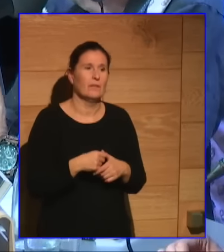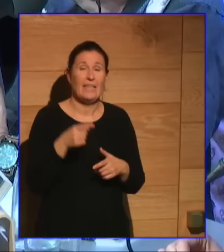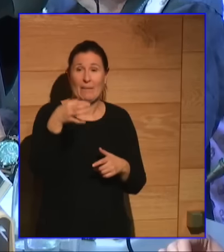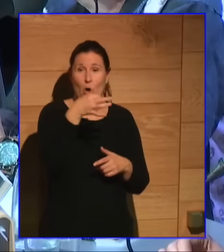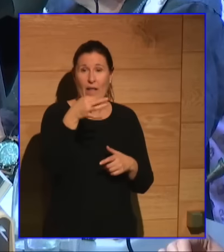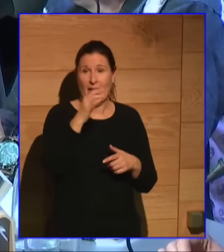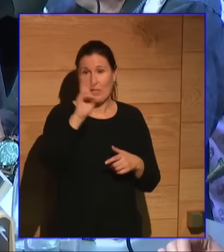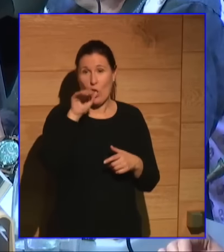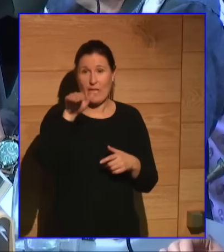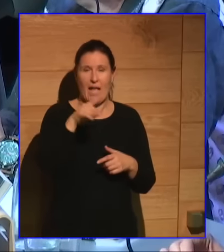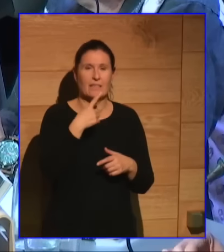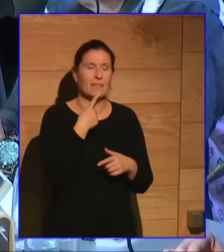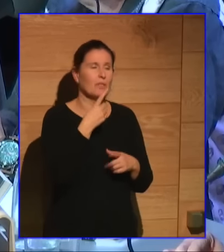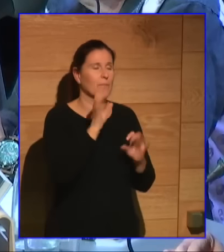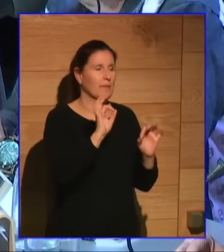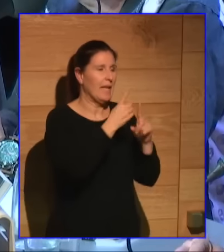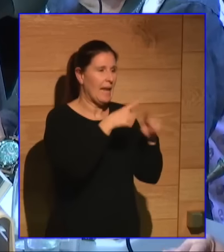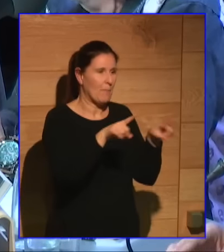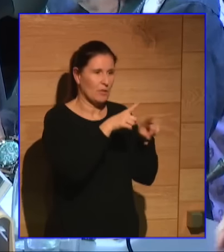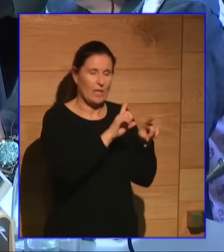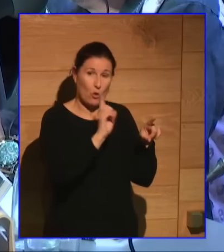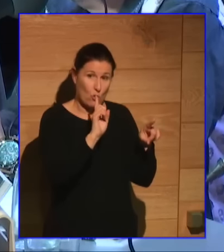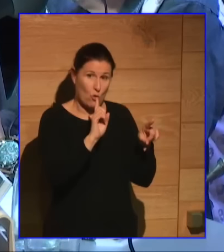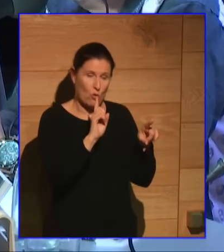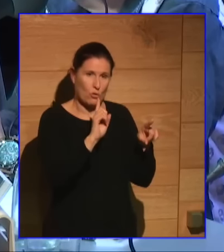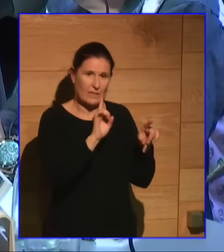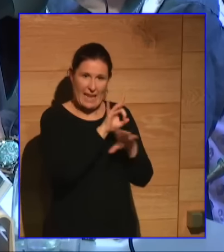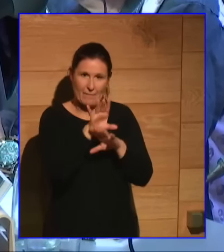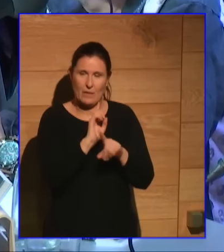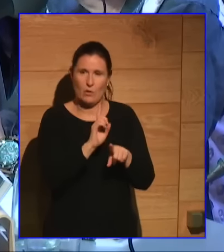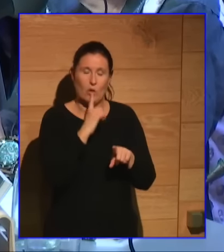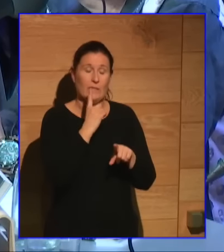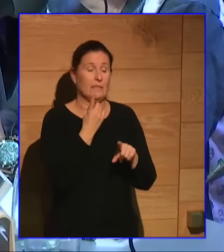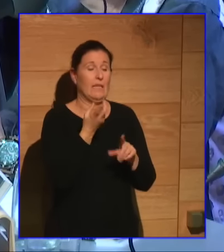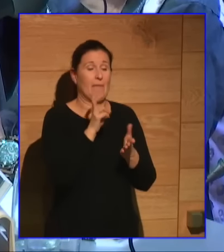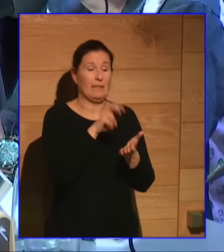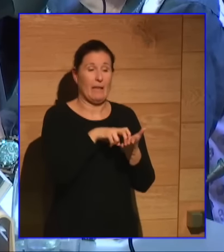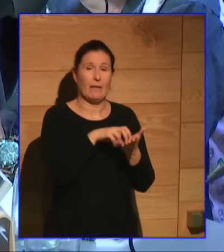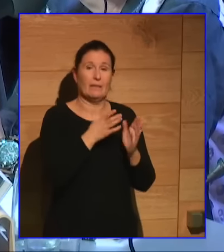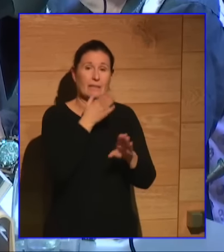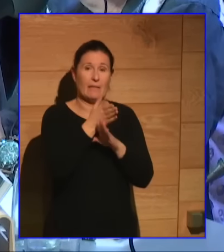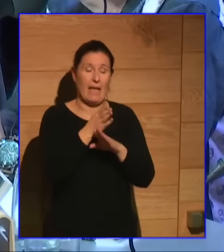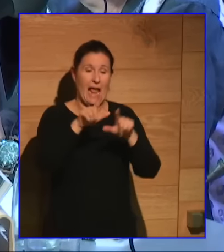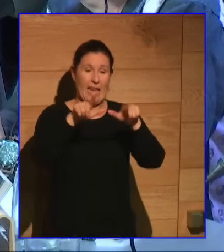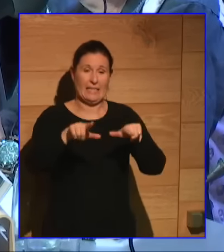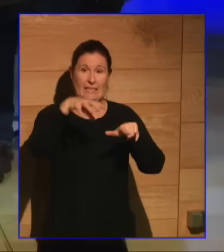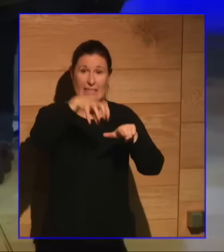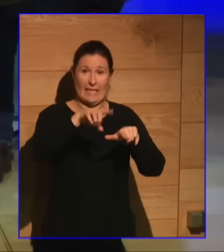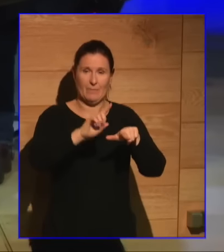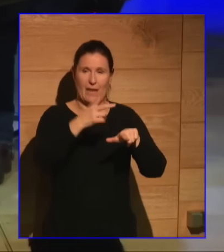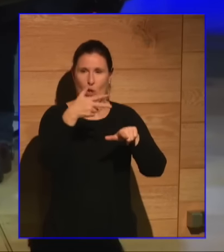llevaban la música? No, lo que hacía él, se levantaba, se iba al set,